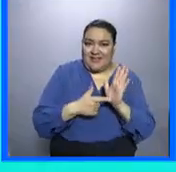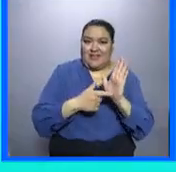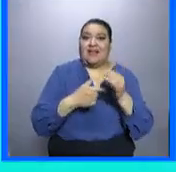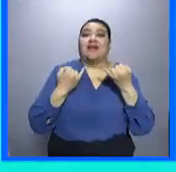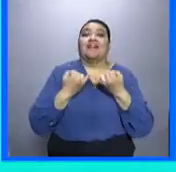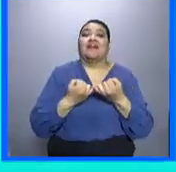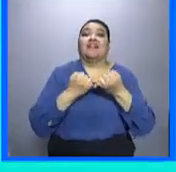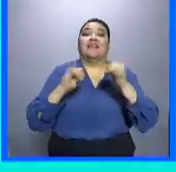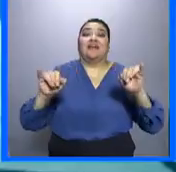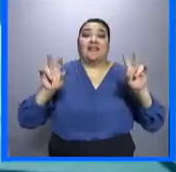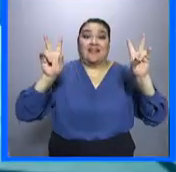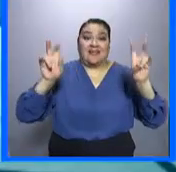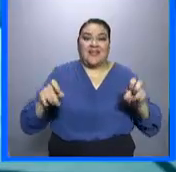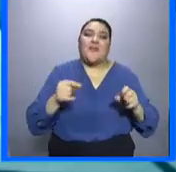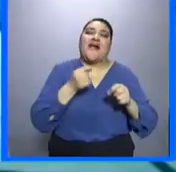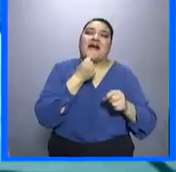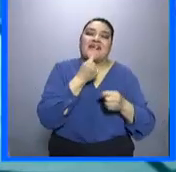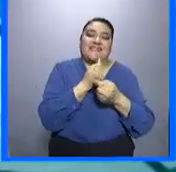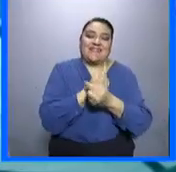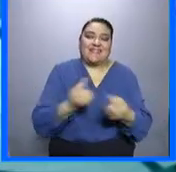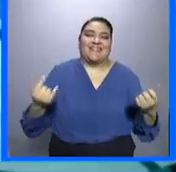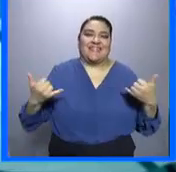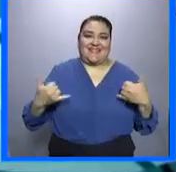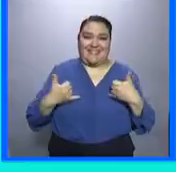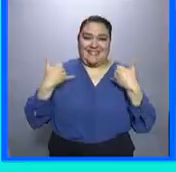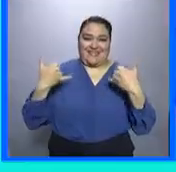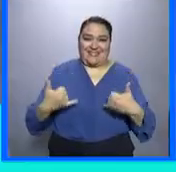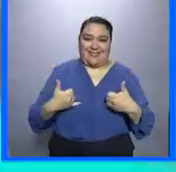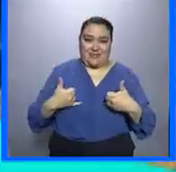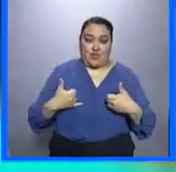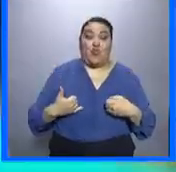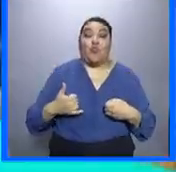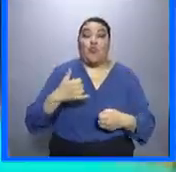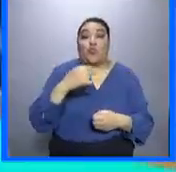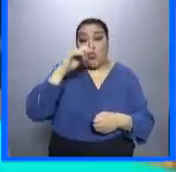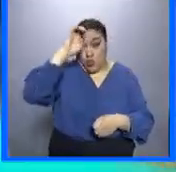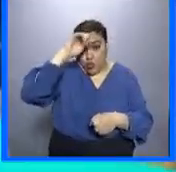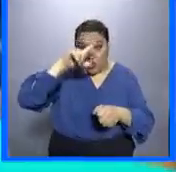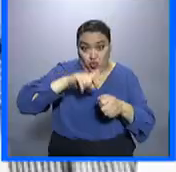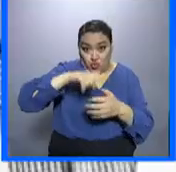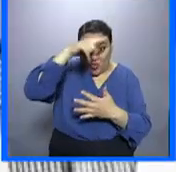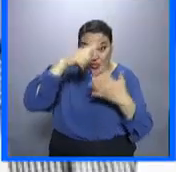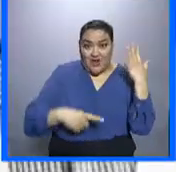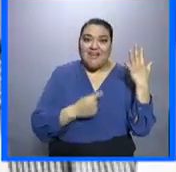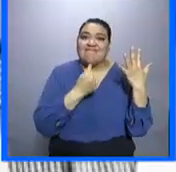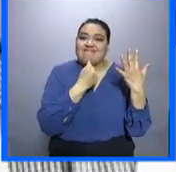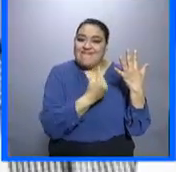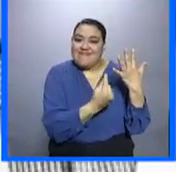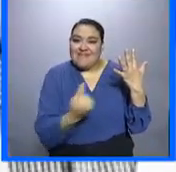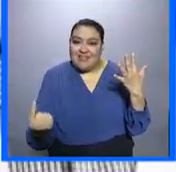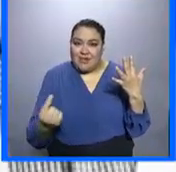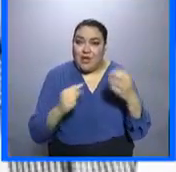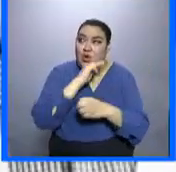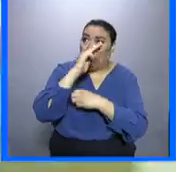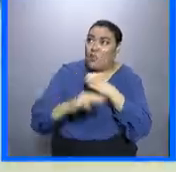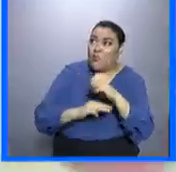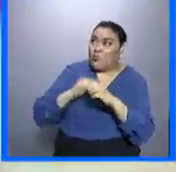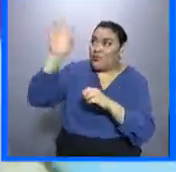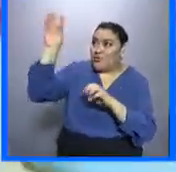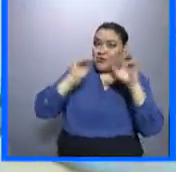inauguramos nuestra sección para infancias y adolescencias, Plural Niños, con producciones de distintas partes del